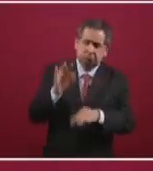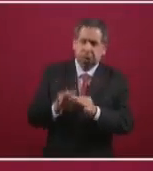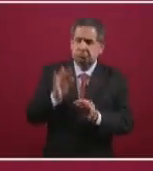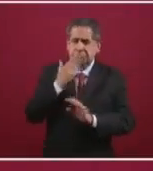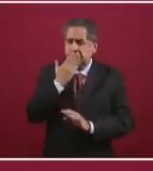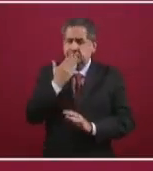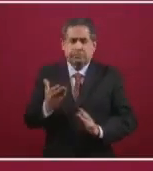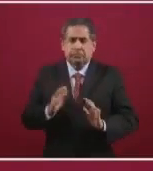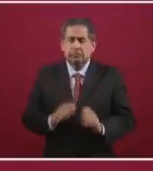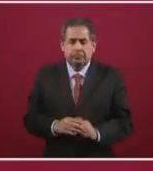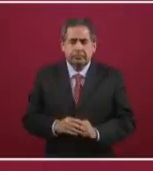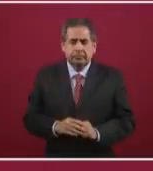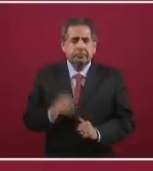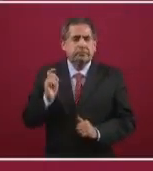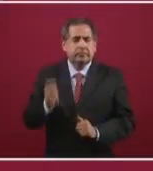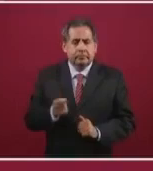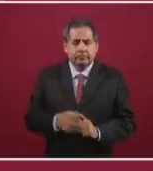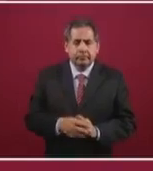el que